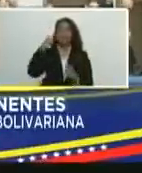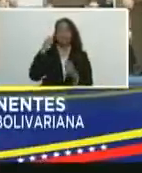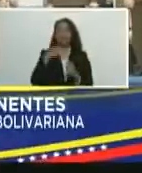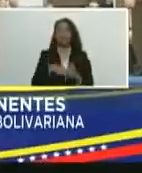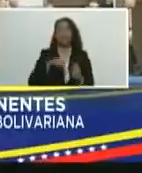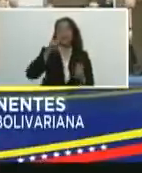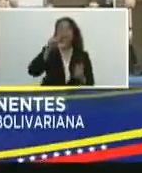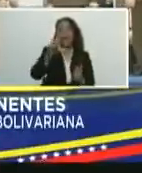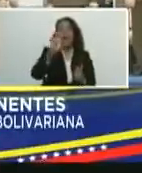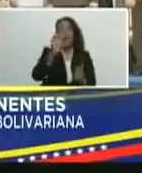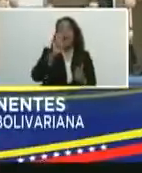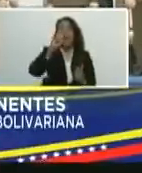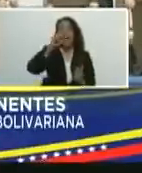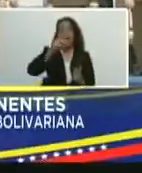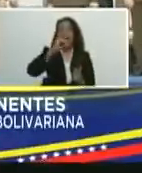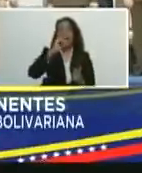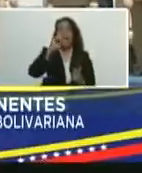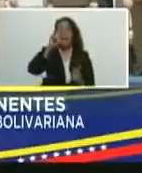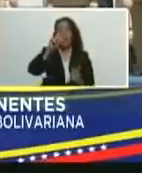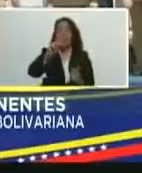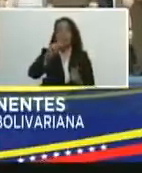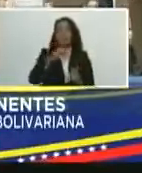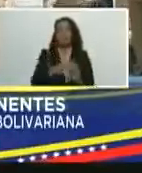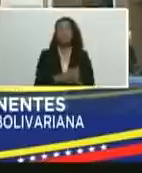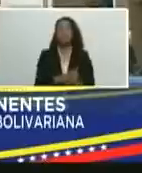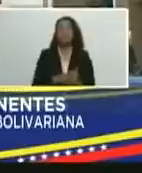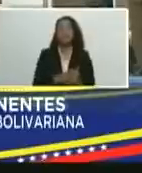Lenín Lorenzo Ramírez Villasmil.